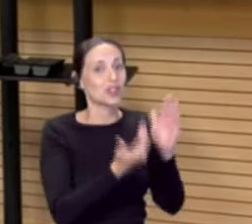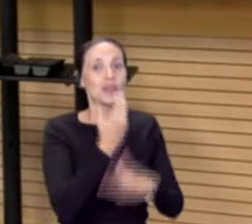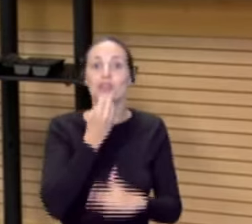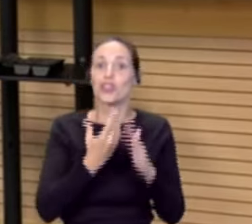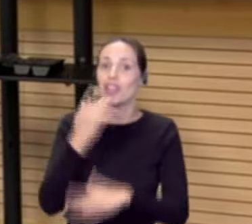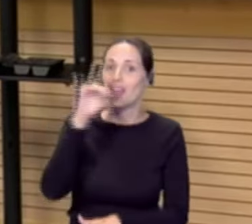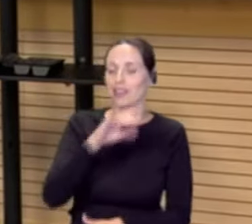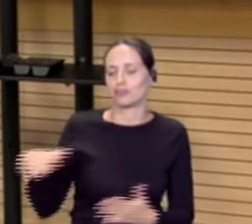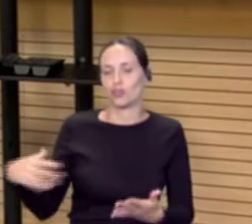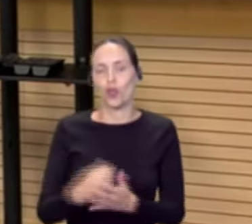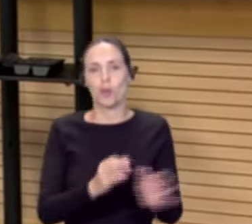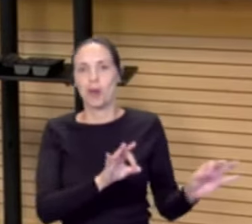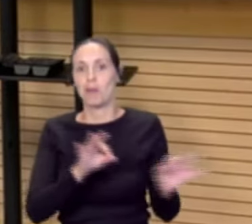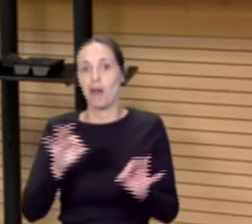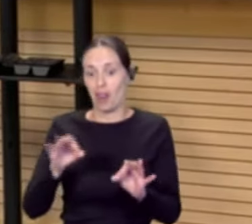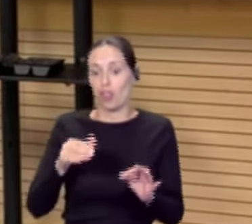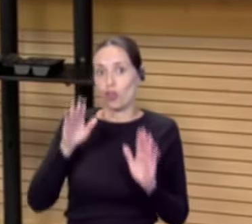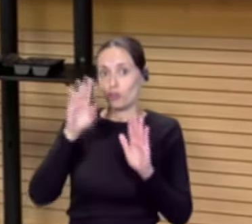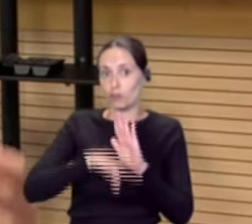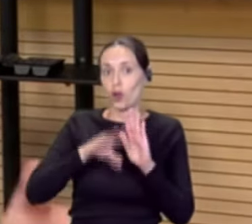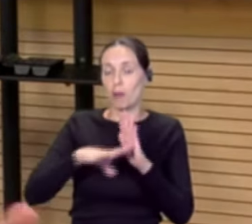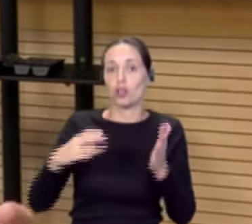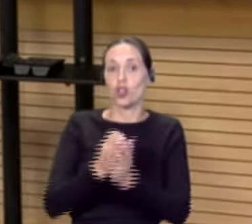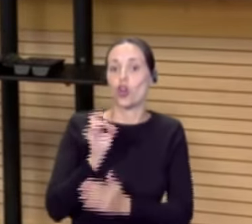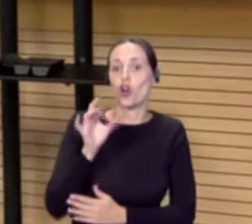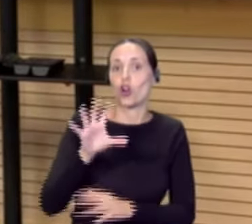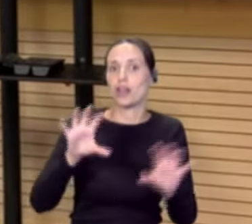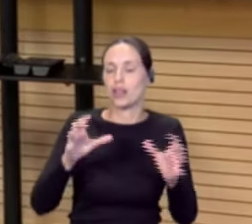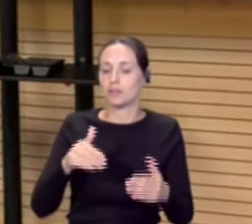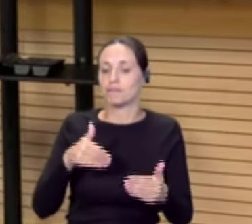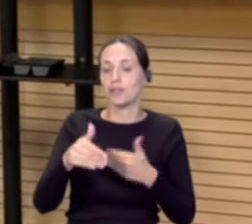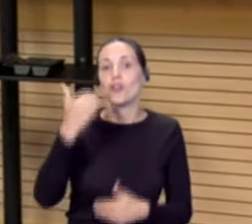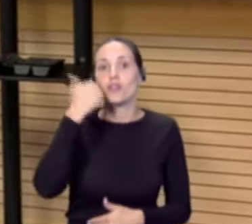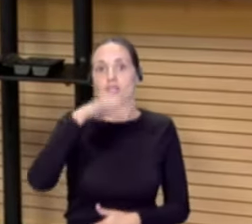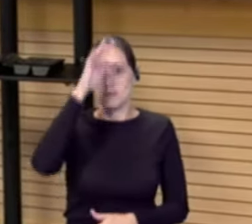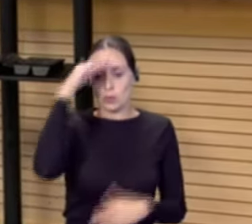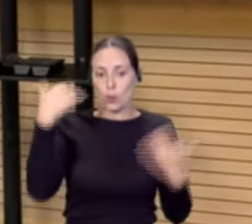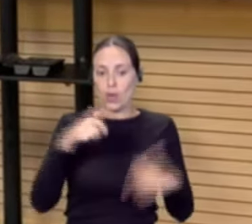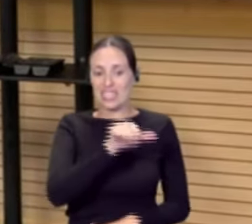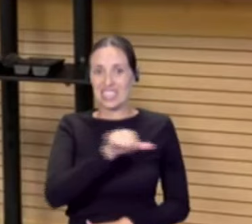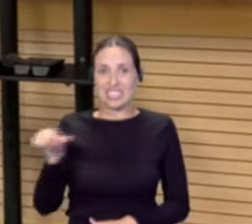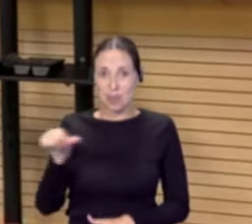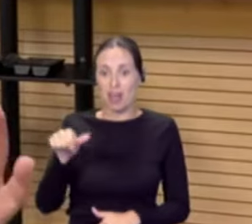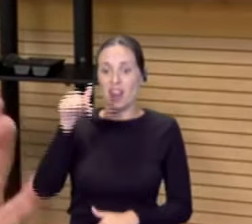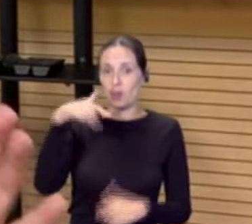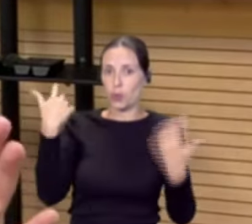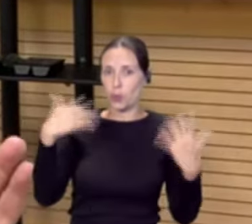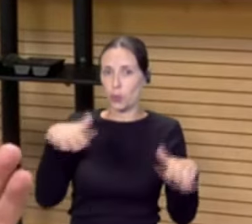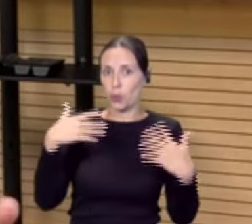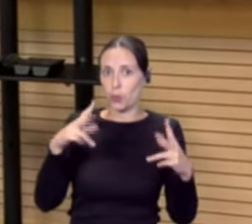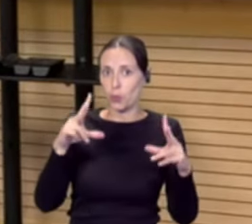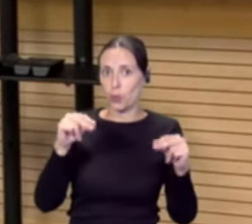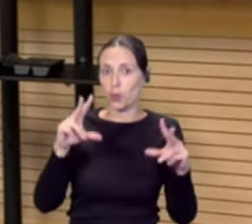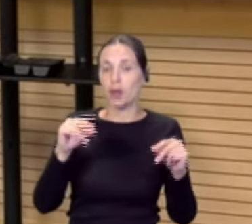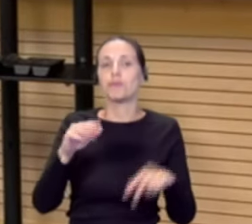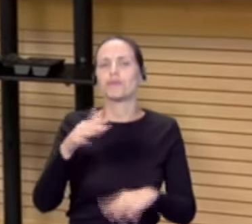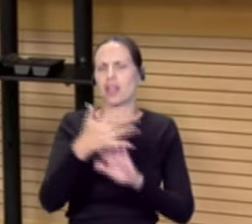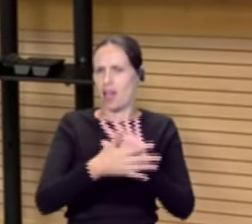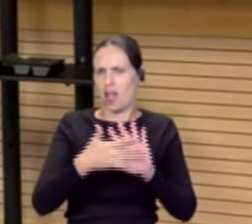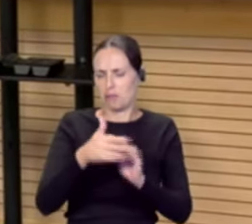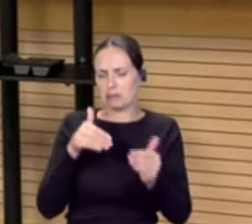siempre ya preparando Todo Goles en radio para este fin de semana. Menuda semana la que tenemos y menuda semana la que nos espera. Pero hablando de lo que